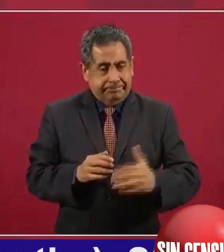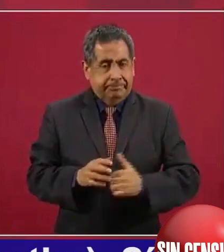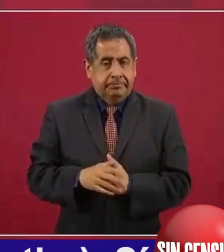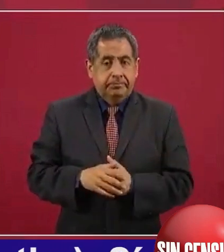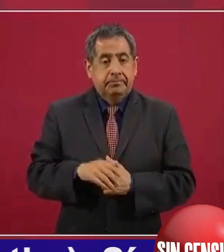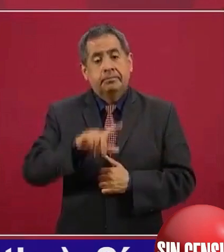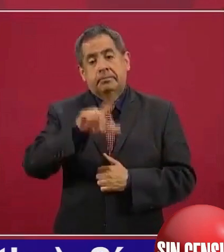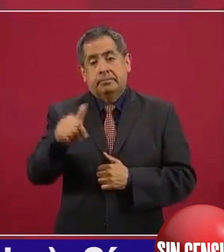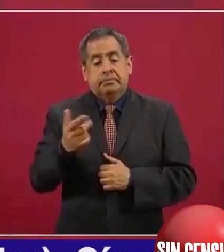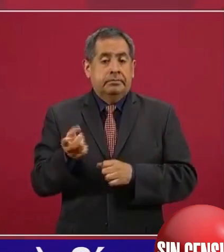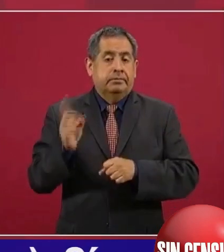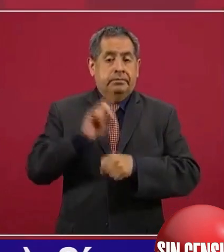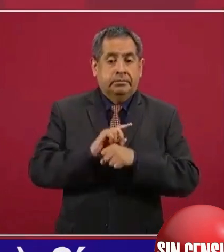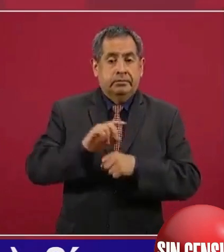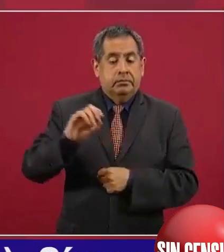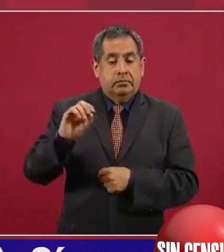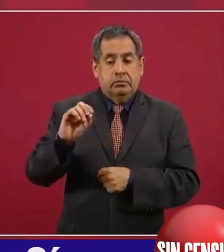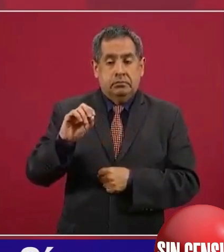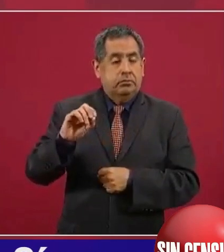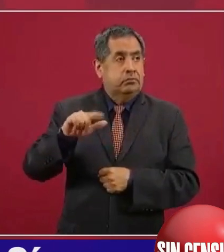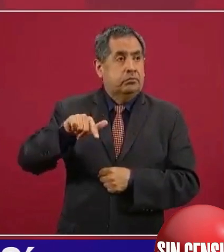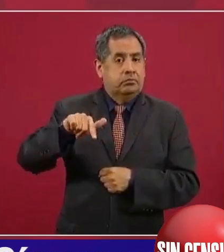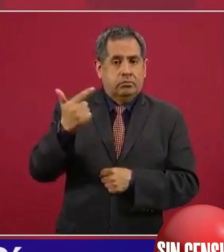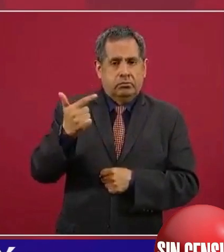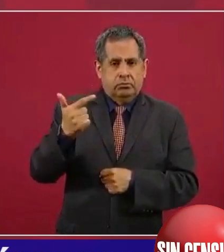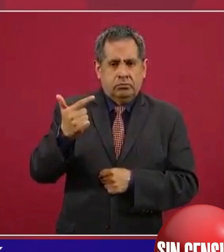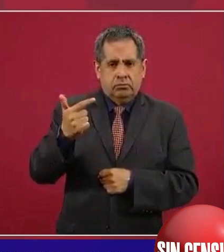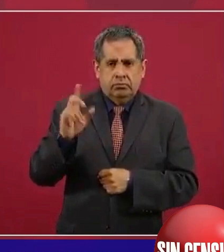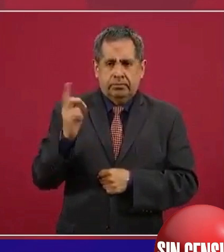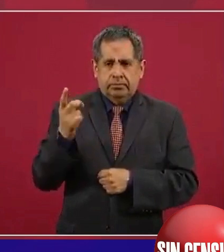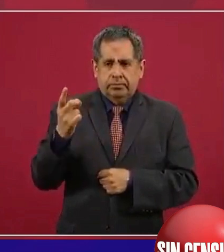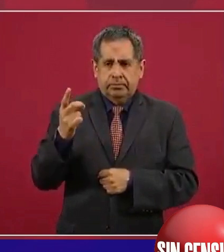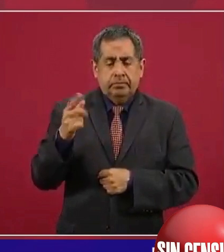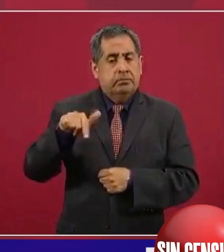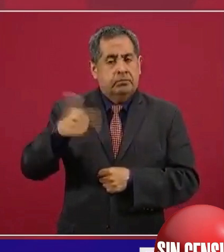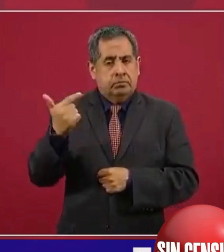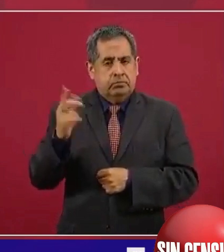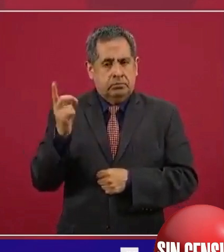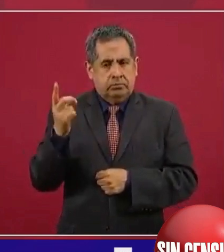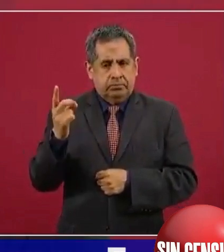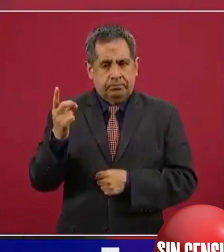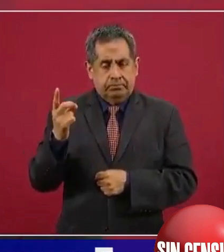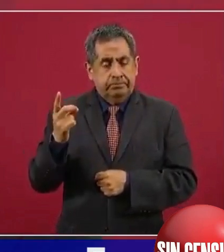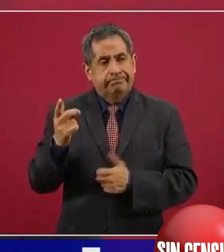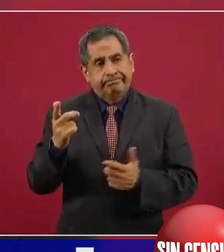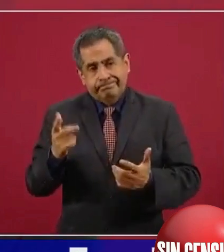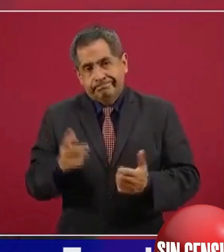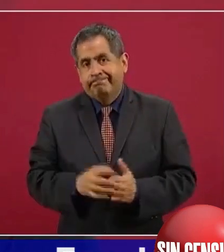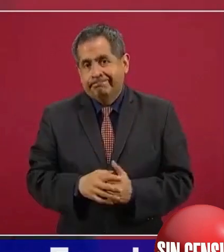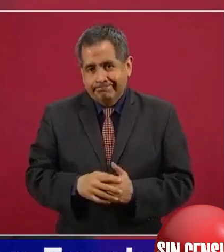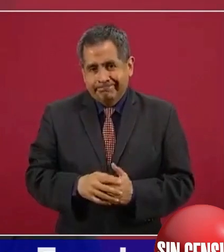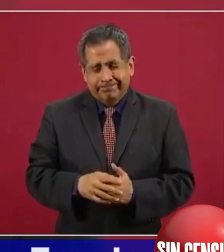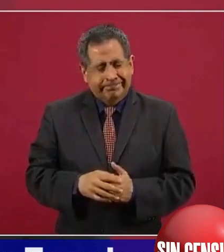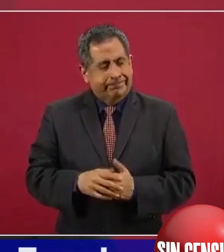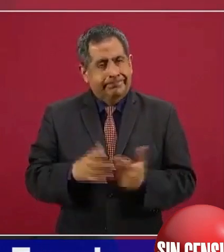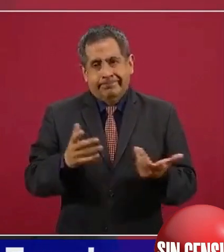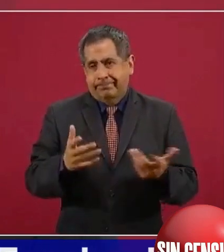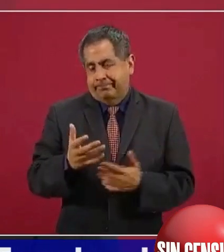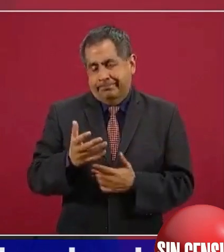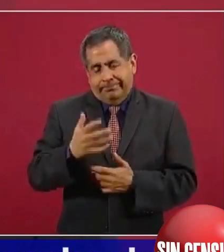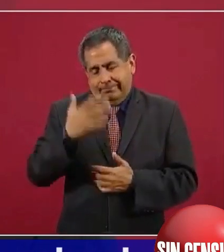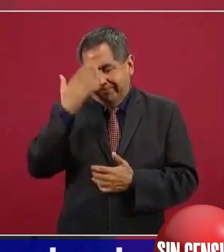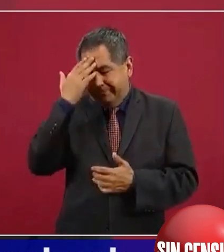del 12 de diciembre son también